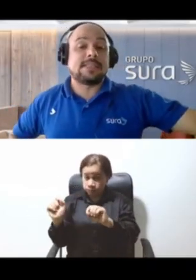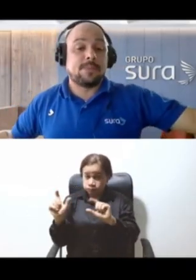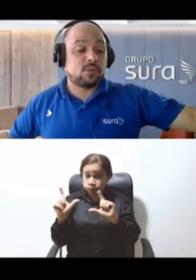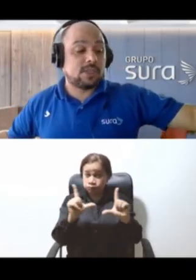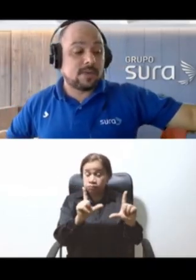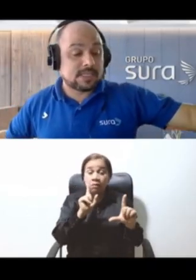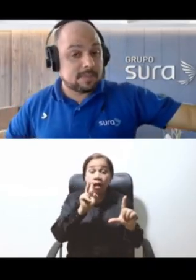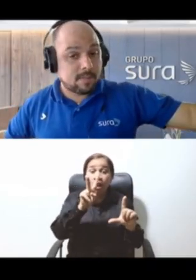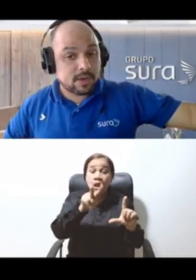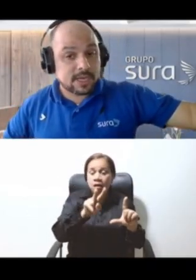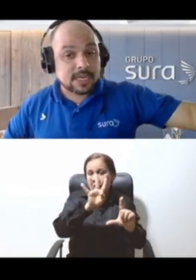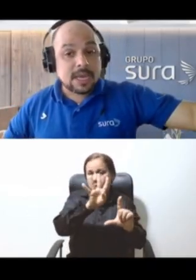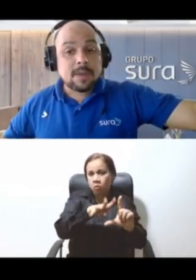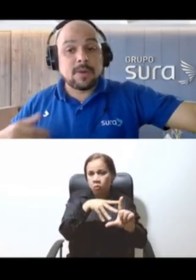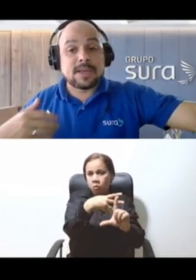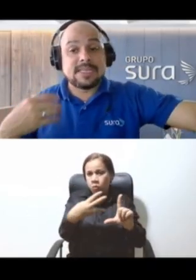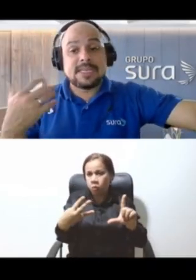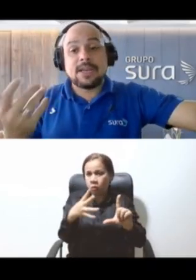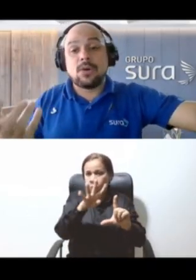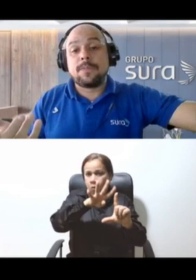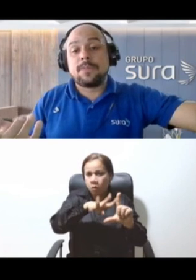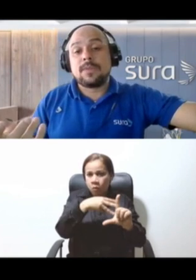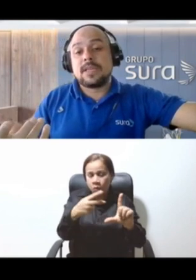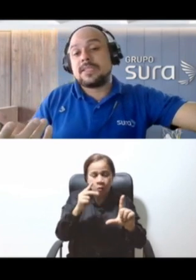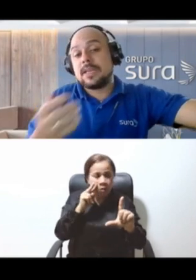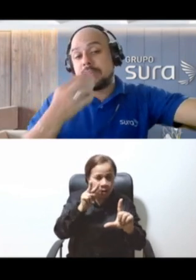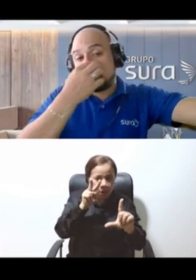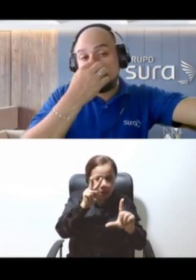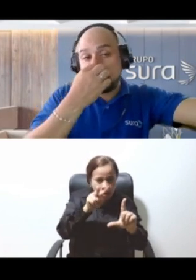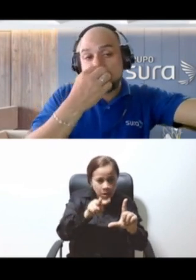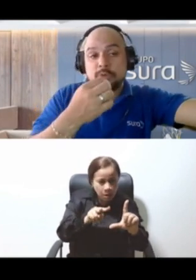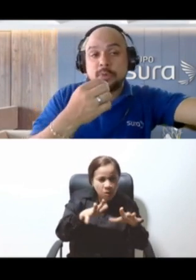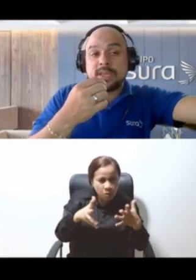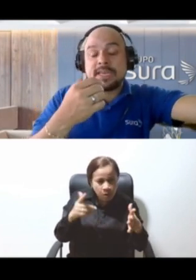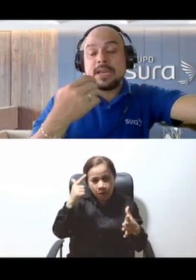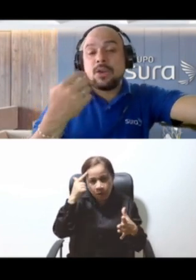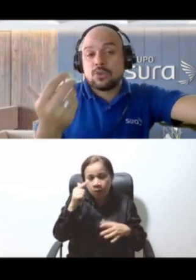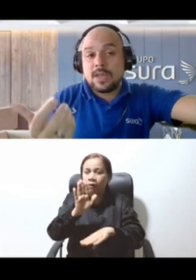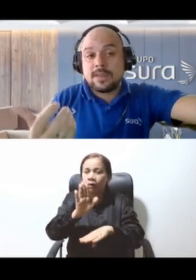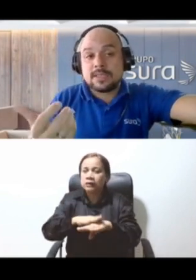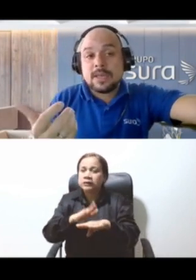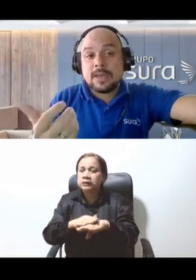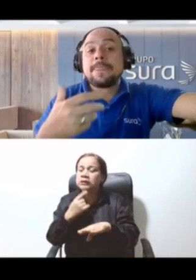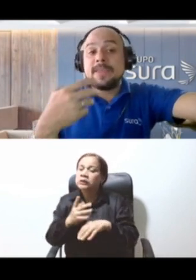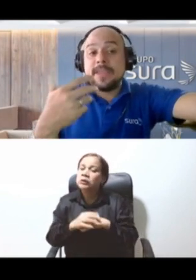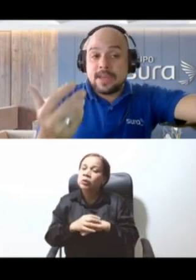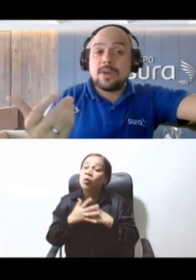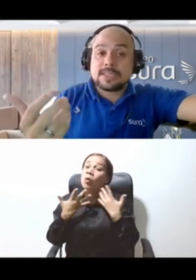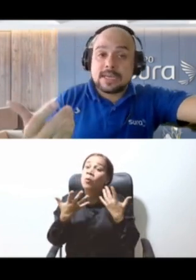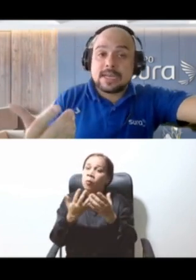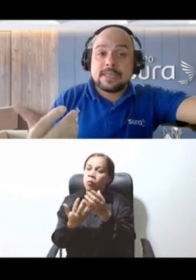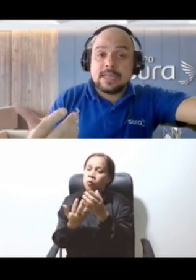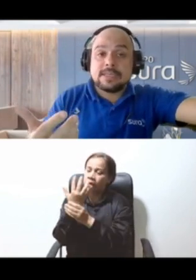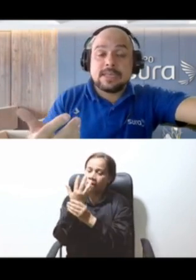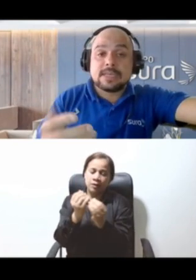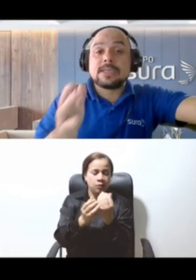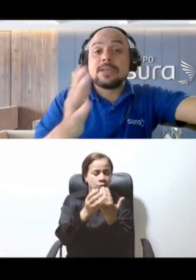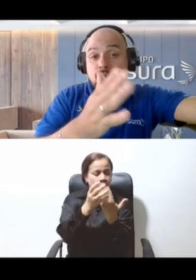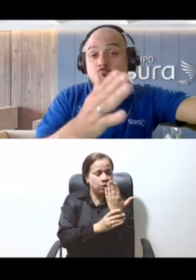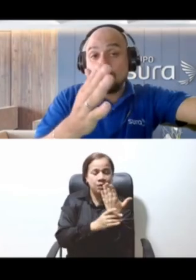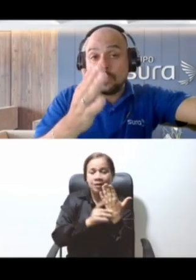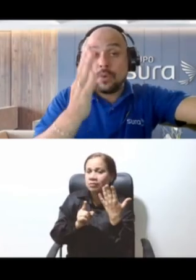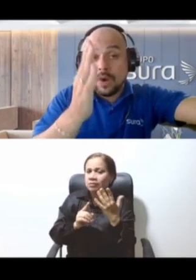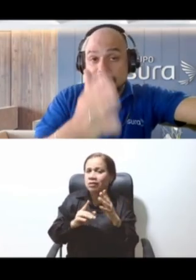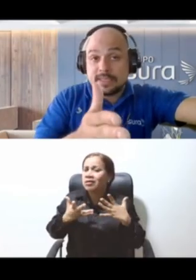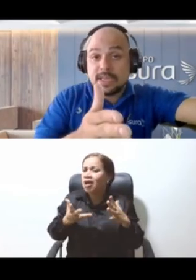tenemos en las diapositivas y memorias, pero aquí quiero decirles a ustedes, muchachos, porque es que los guantes tienen unas